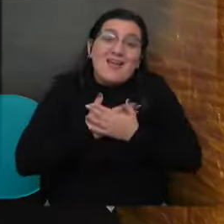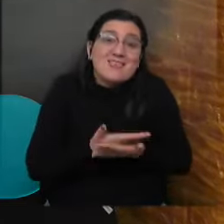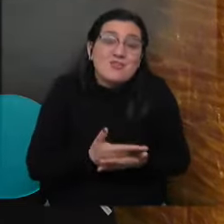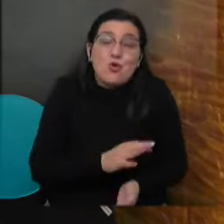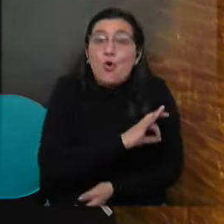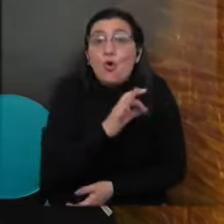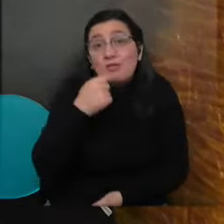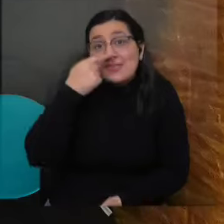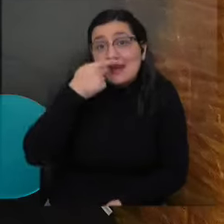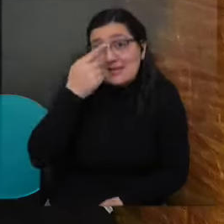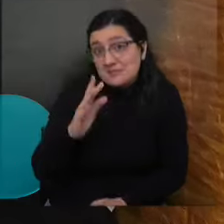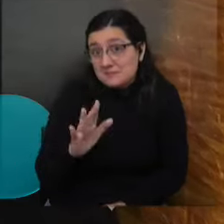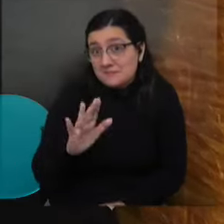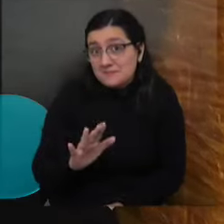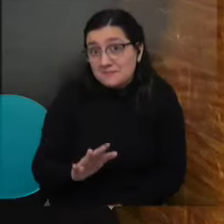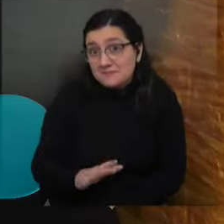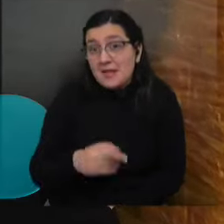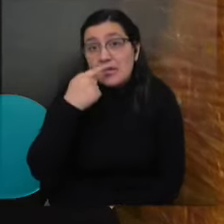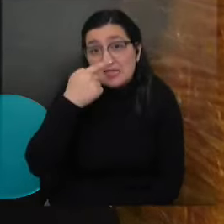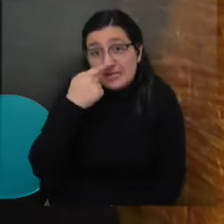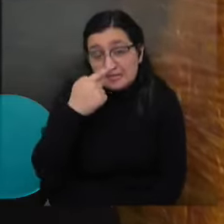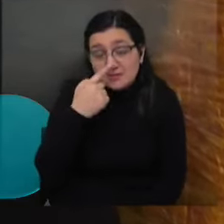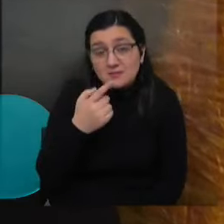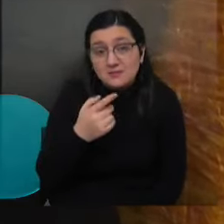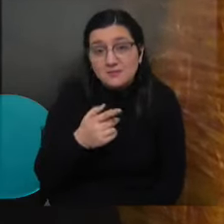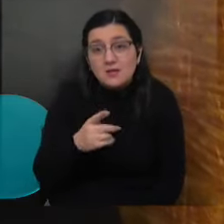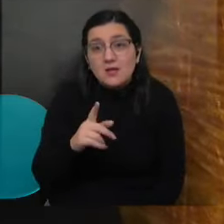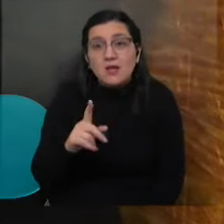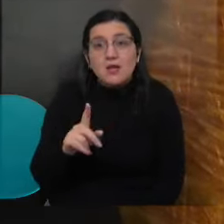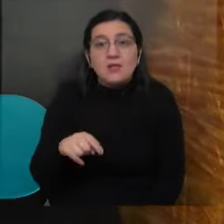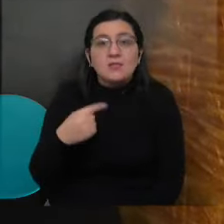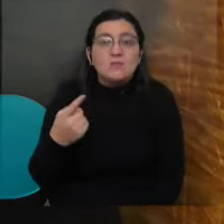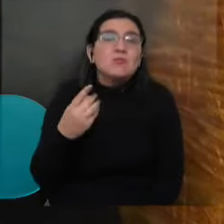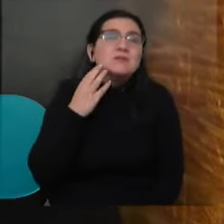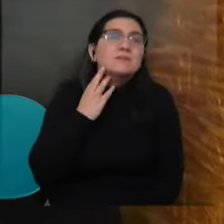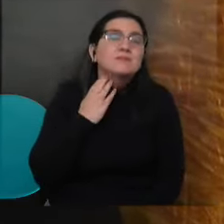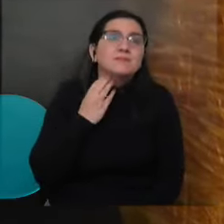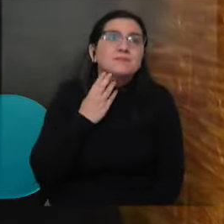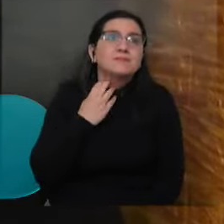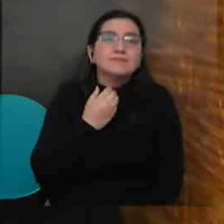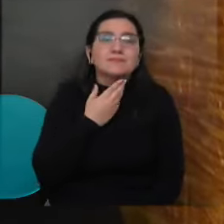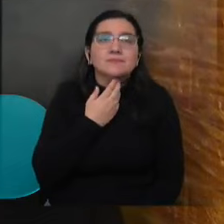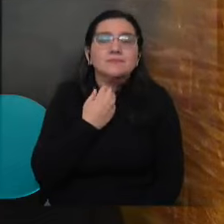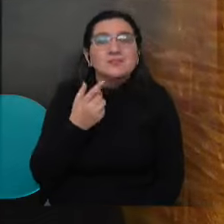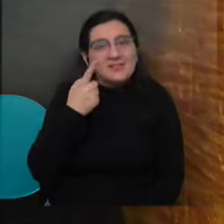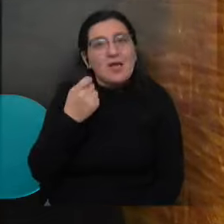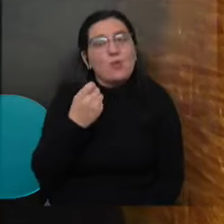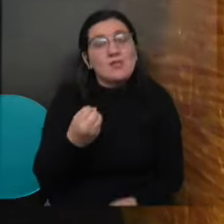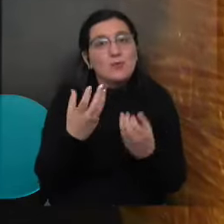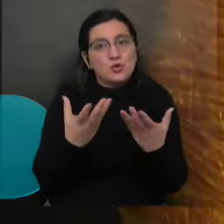de interés el interés este aunque después uno empiece a a ya dilucidar por dónde viene la mano o lo que fuera